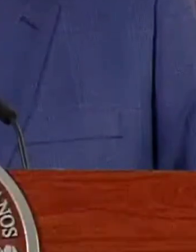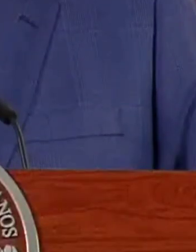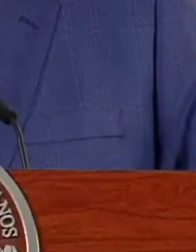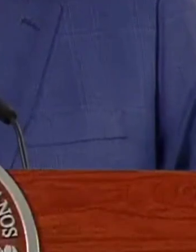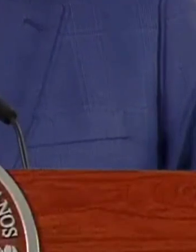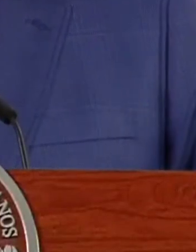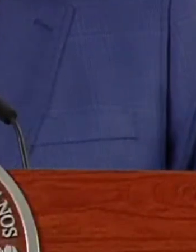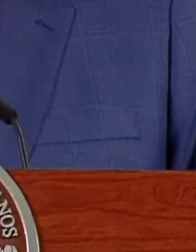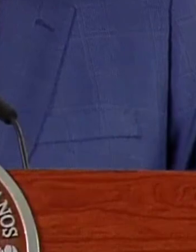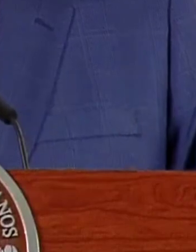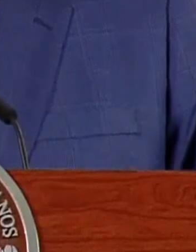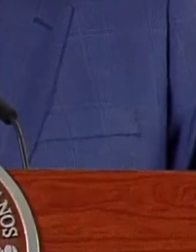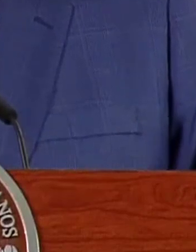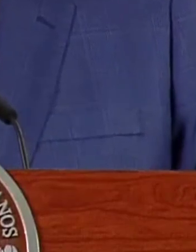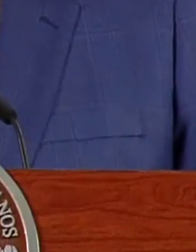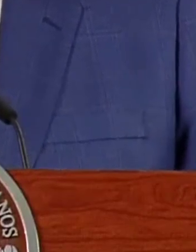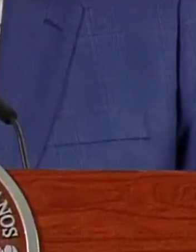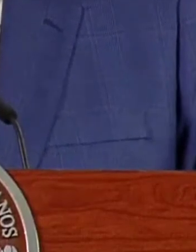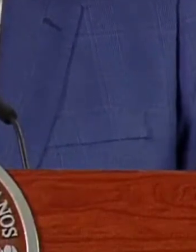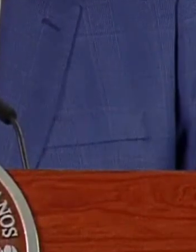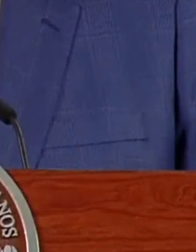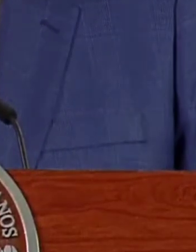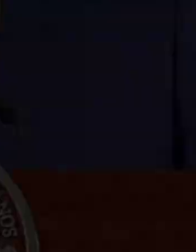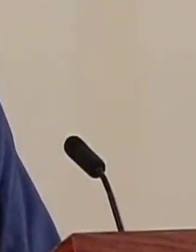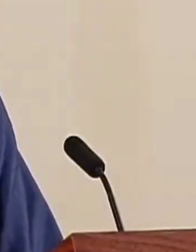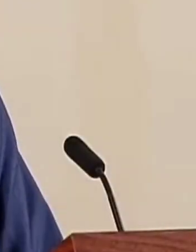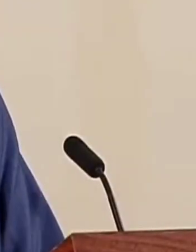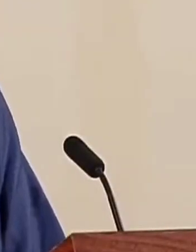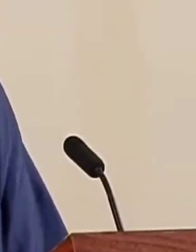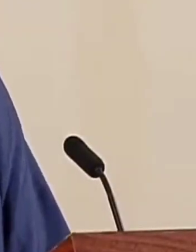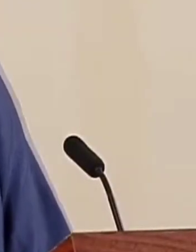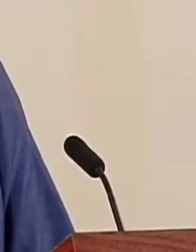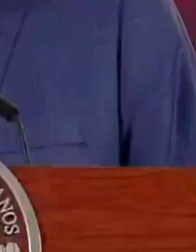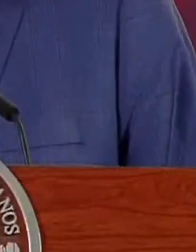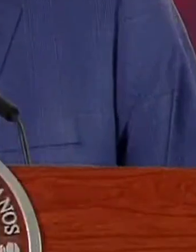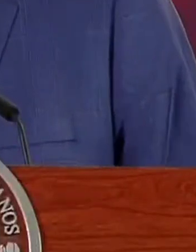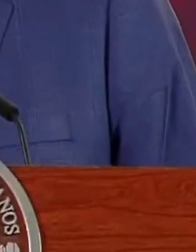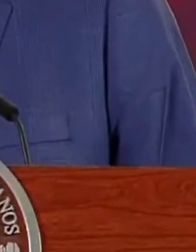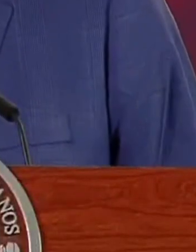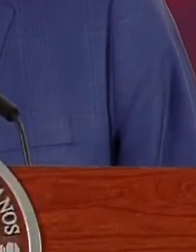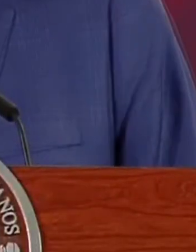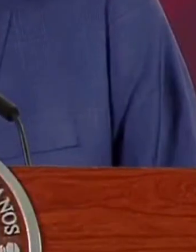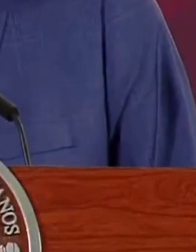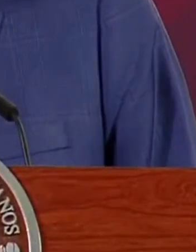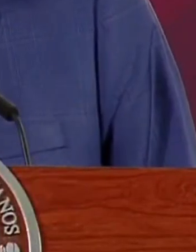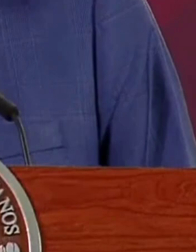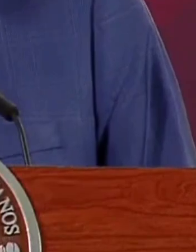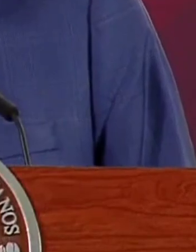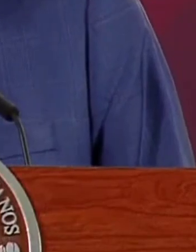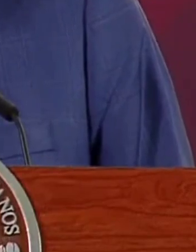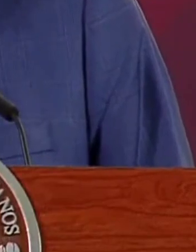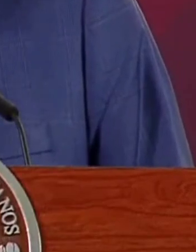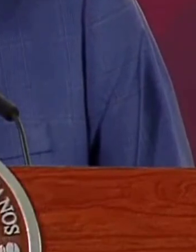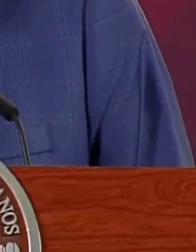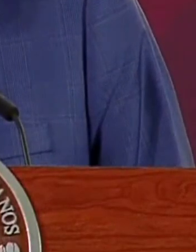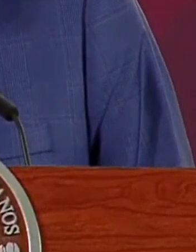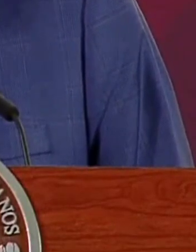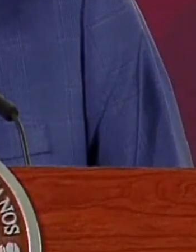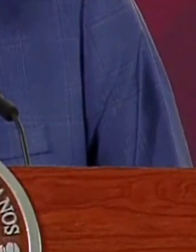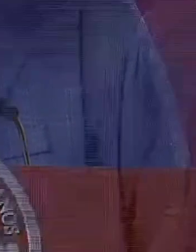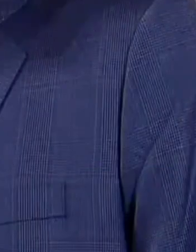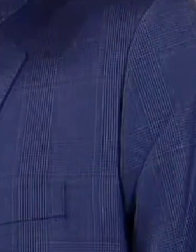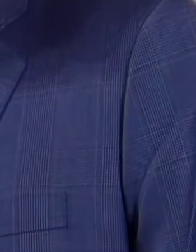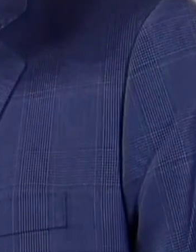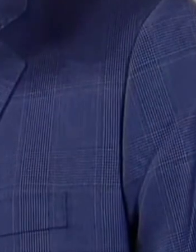aborde el tema aquí en las mañaneras, y vamos a atender este